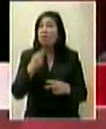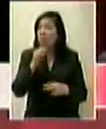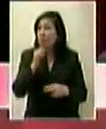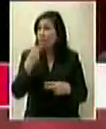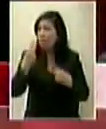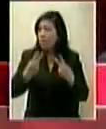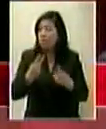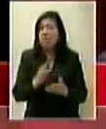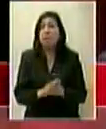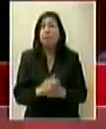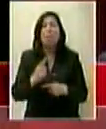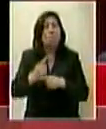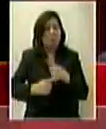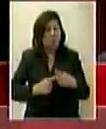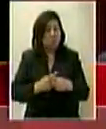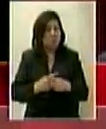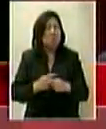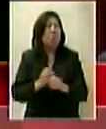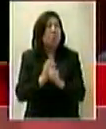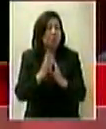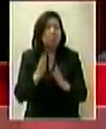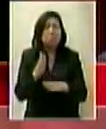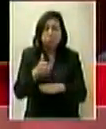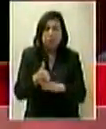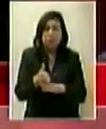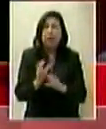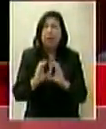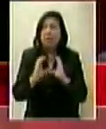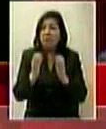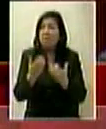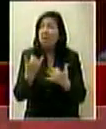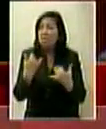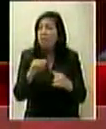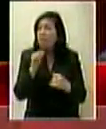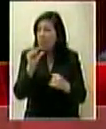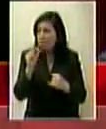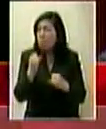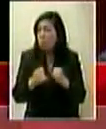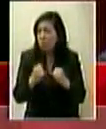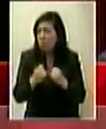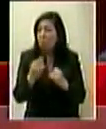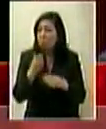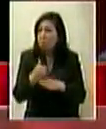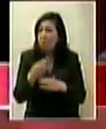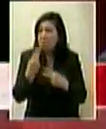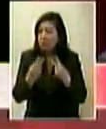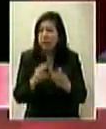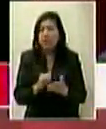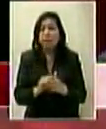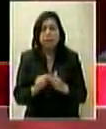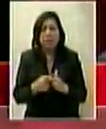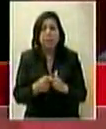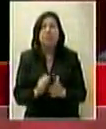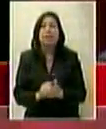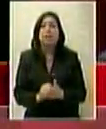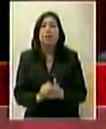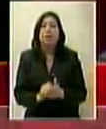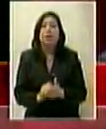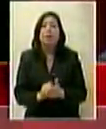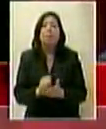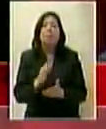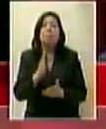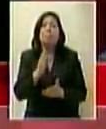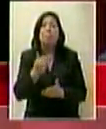a Bahía Blanca en los próximos días con los congresistas del Callao. Ya están culminando los estudios. Este año se iniciará Bahía